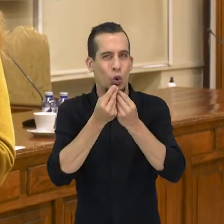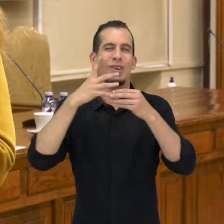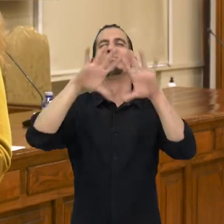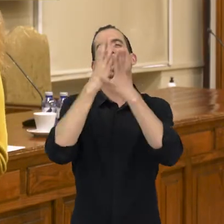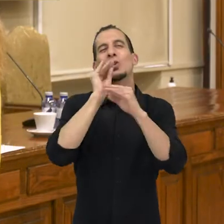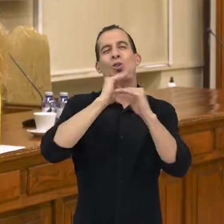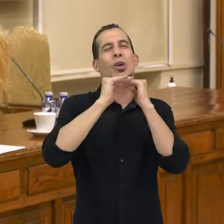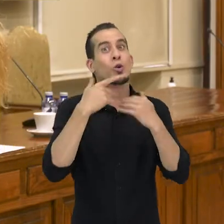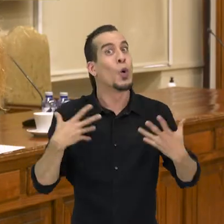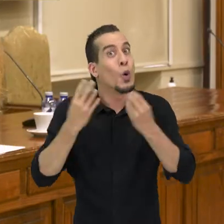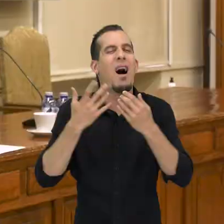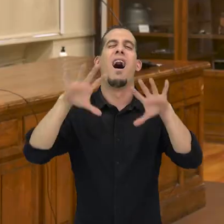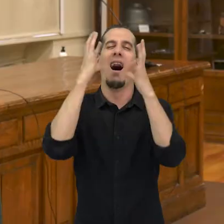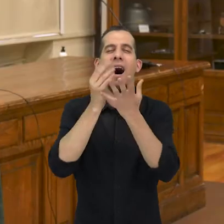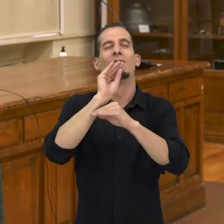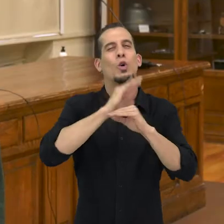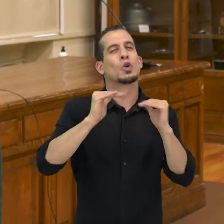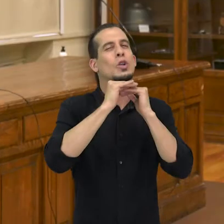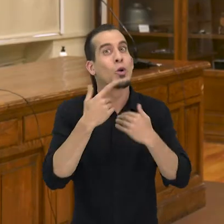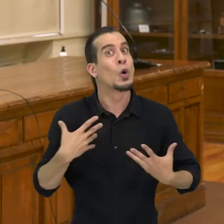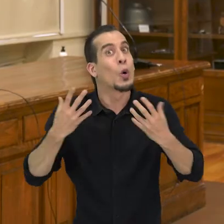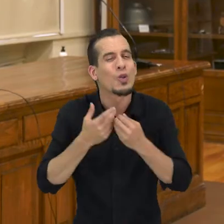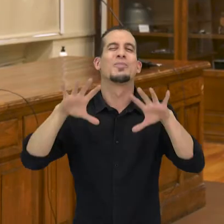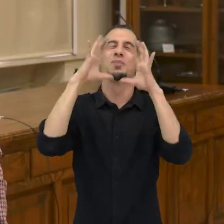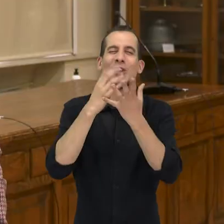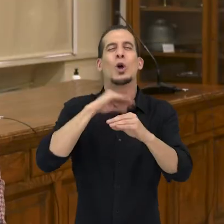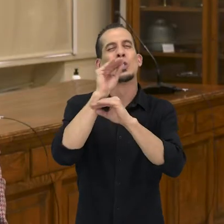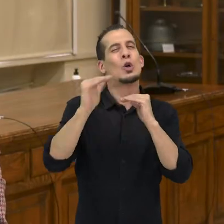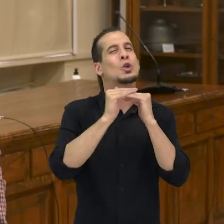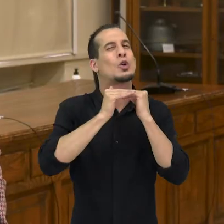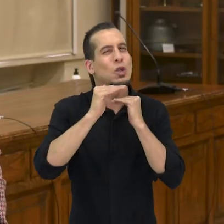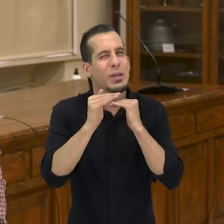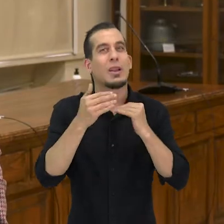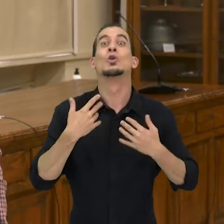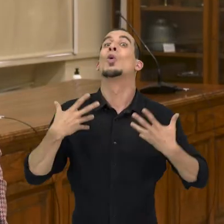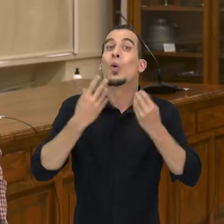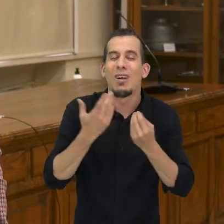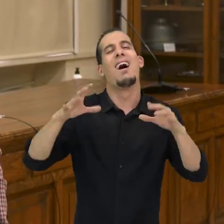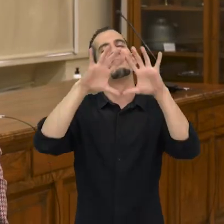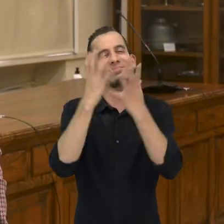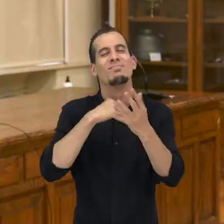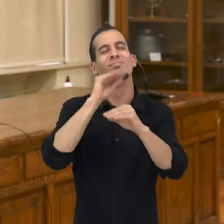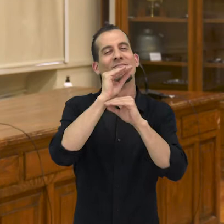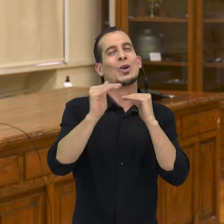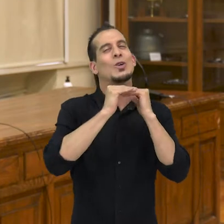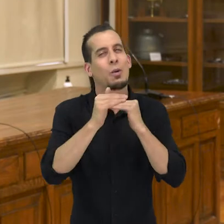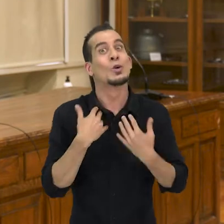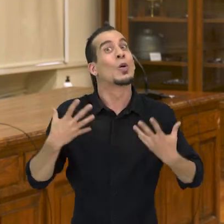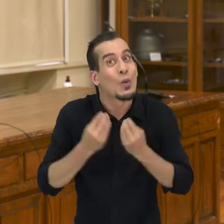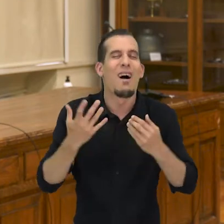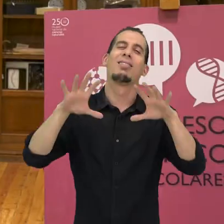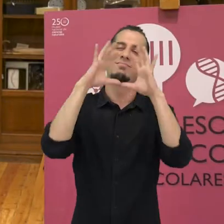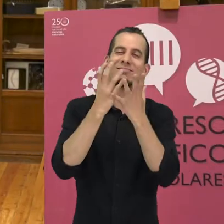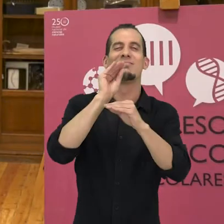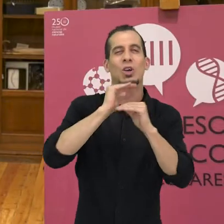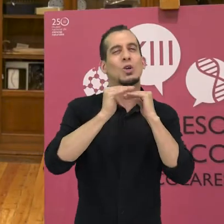para que juntos tengamos un planeta sostenible. Juntos por un planeta sostenible. Juntos por un planeta sostenible. Juntos por un planeta